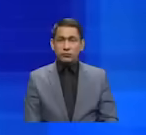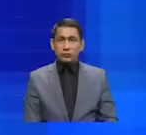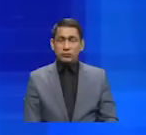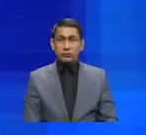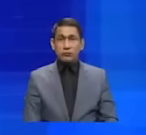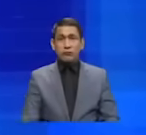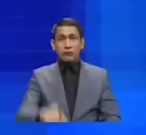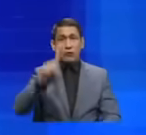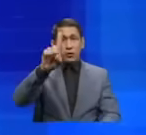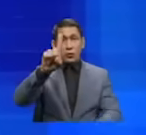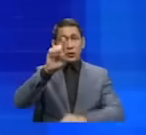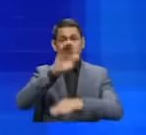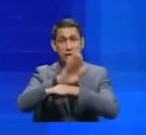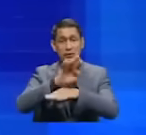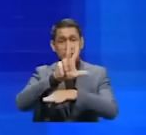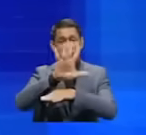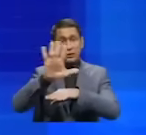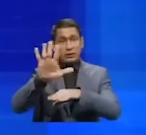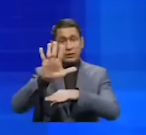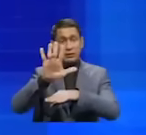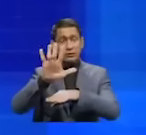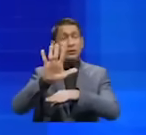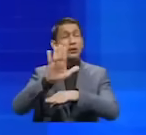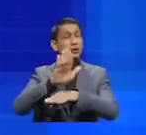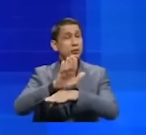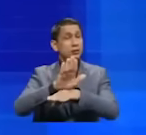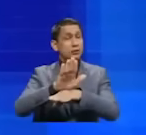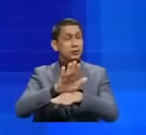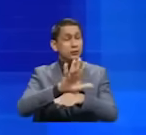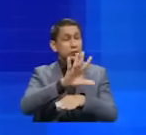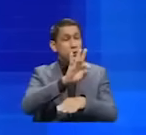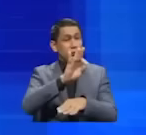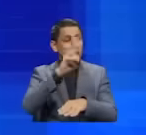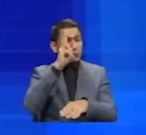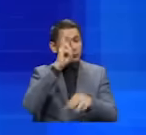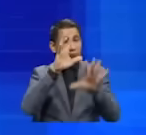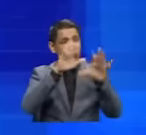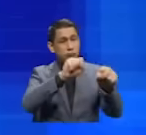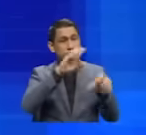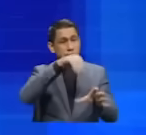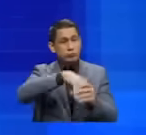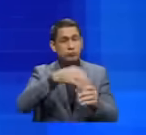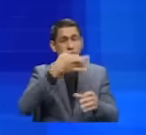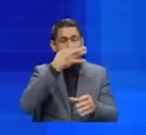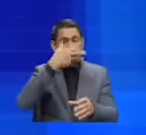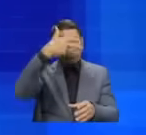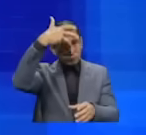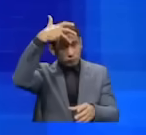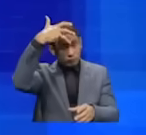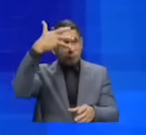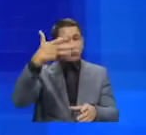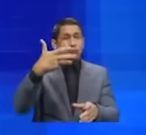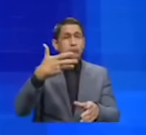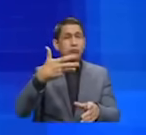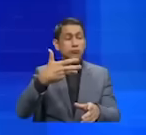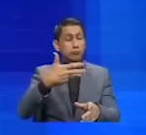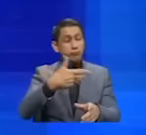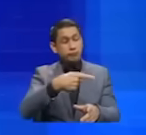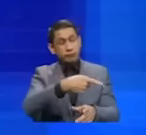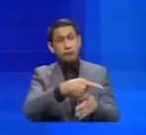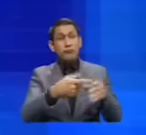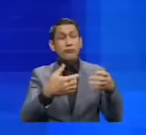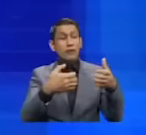Horas con 35 en la tarde, 9 detenidos en Santo Domingo de los Áchilas y la incautación de equipos